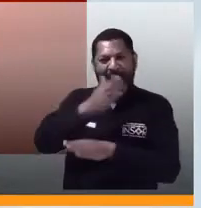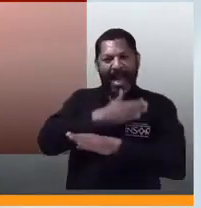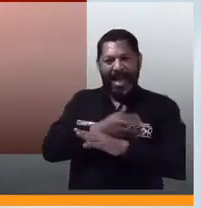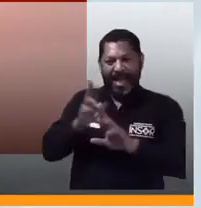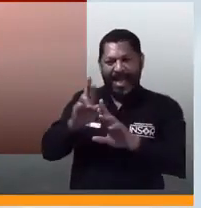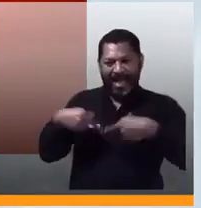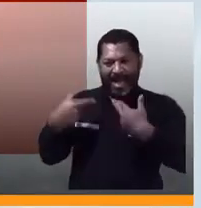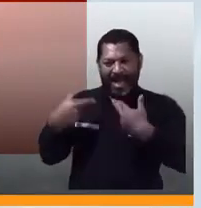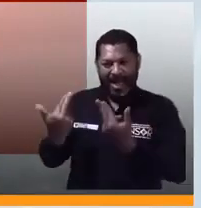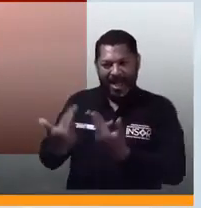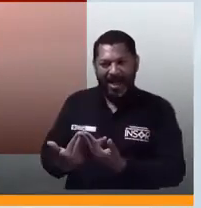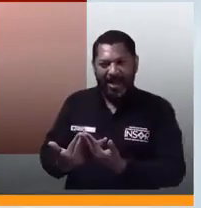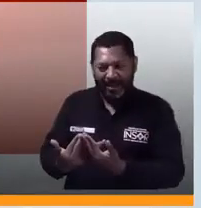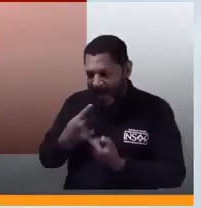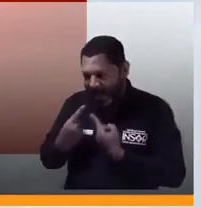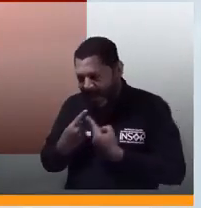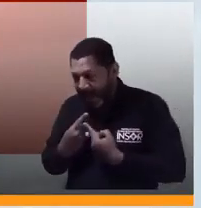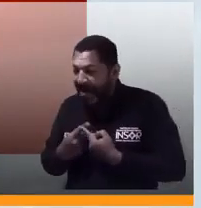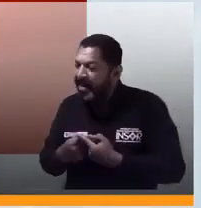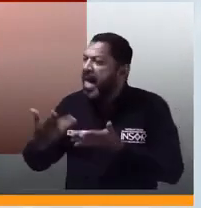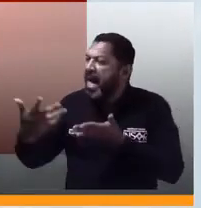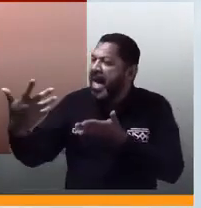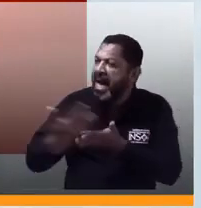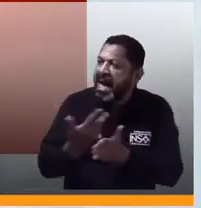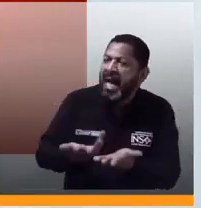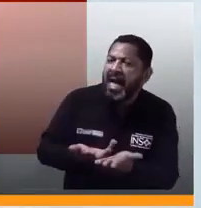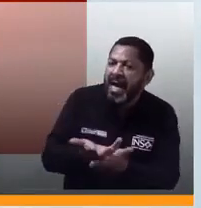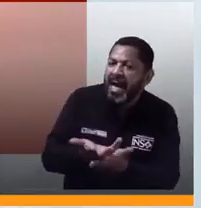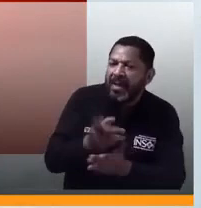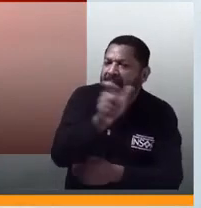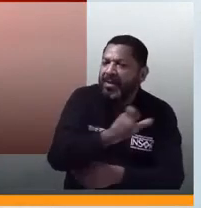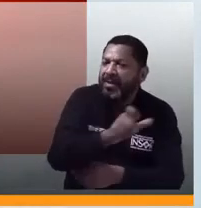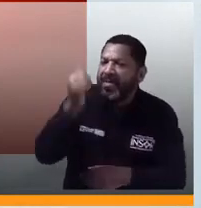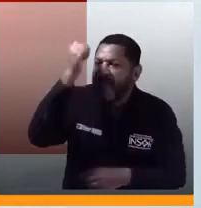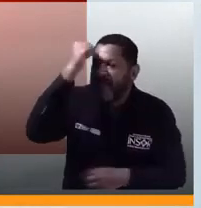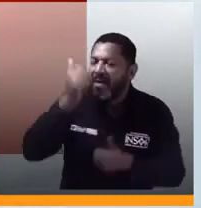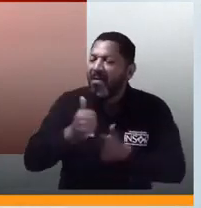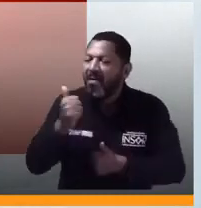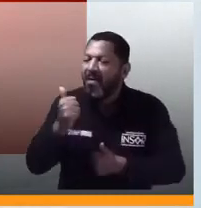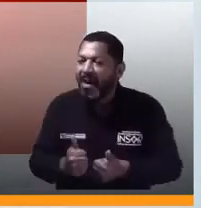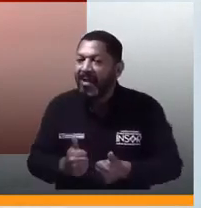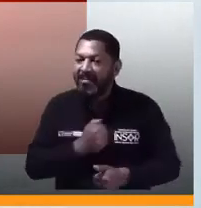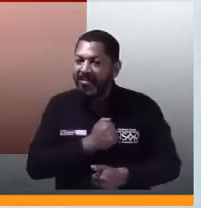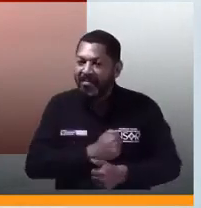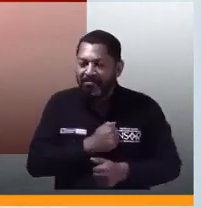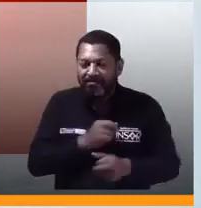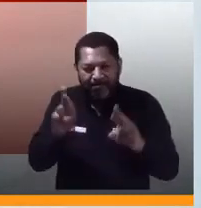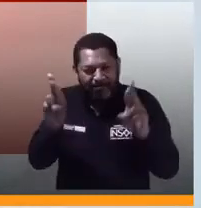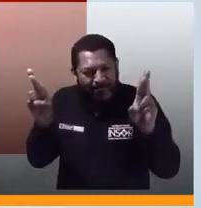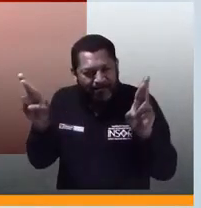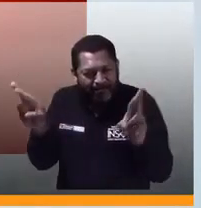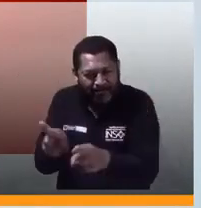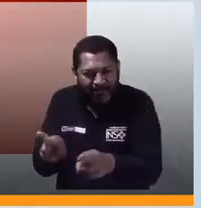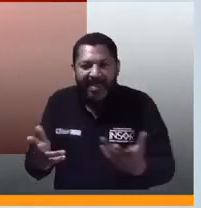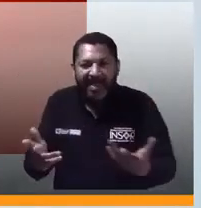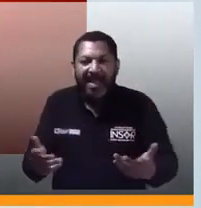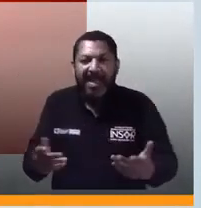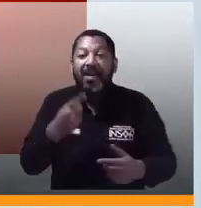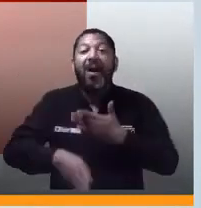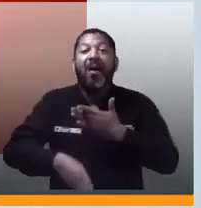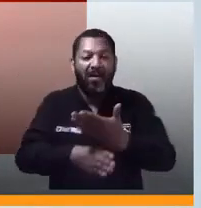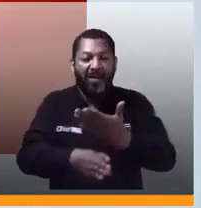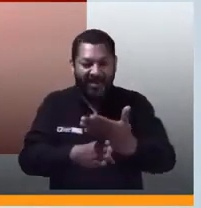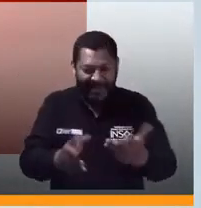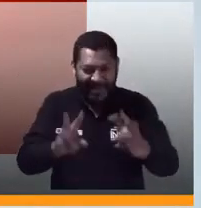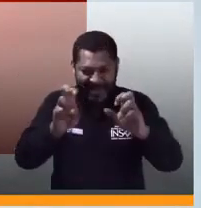tiene unas recomendaciones también muy interesantes para los profesores. Entonces, que nos cuentes así brevemente para continuar con el